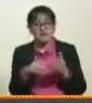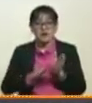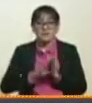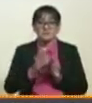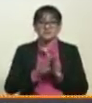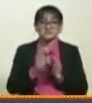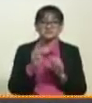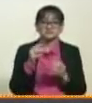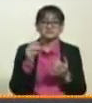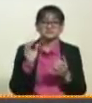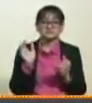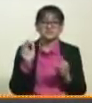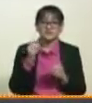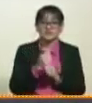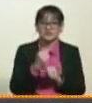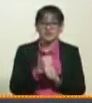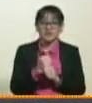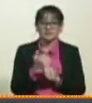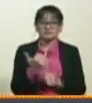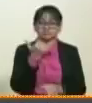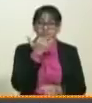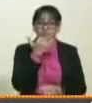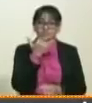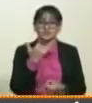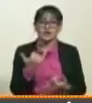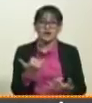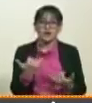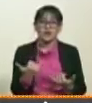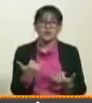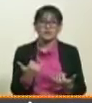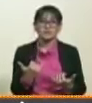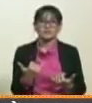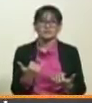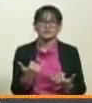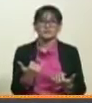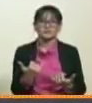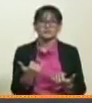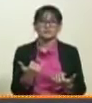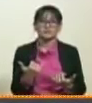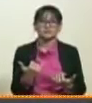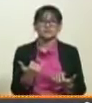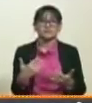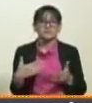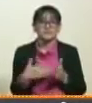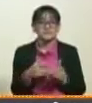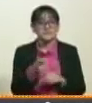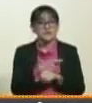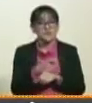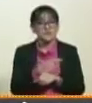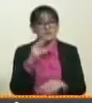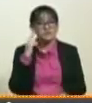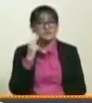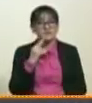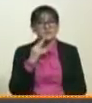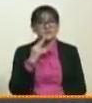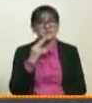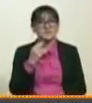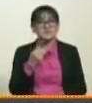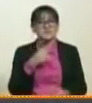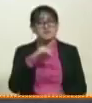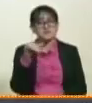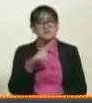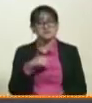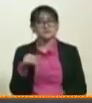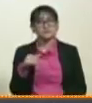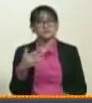las áreas de trabajo inmediatamente la saboteadas nos estamos en eso en una en un contraataque del gobierno bolivariano para garantizar que el eeuu